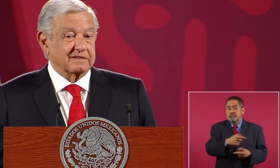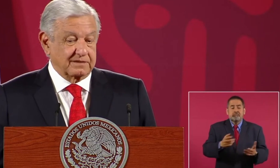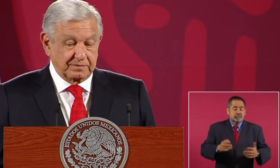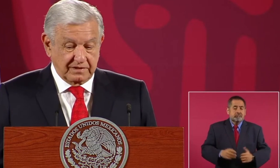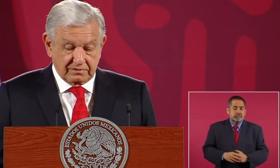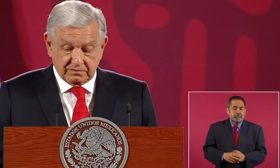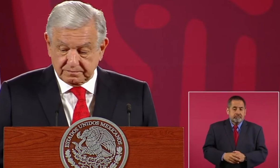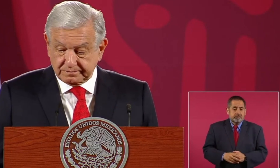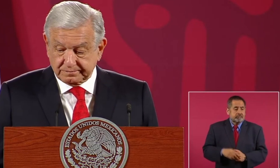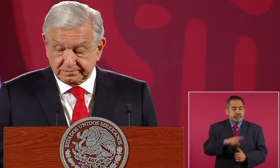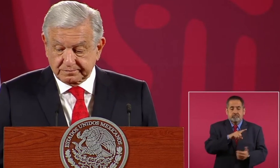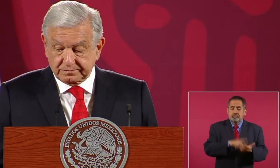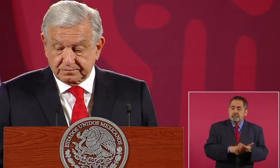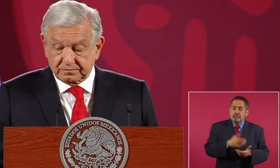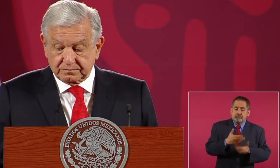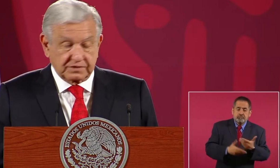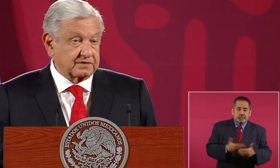días?